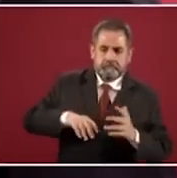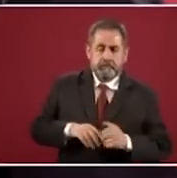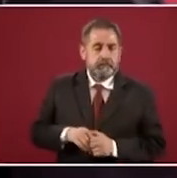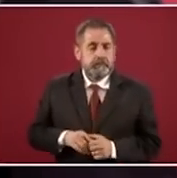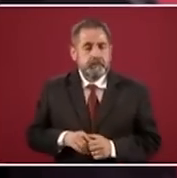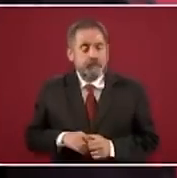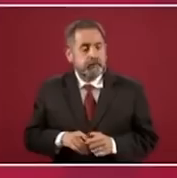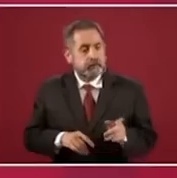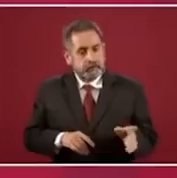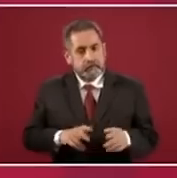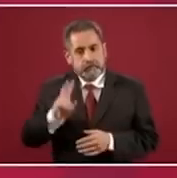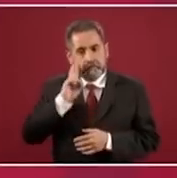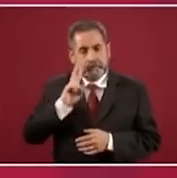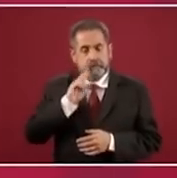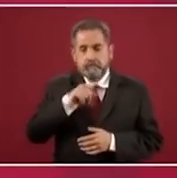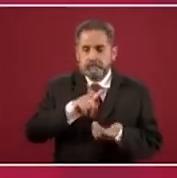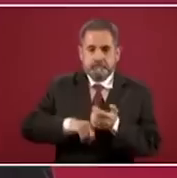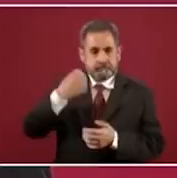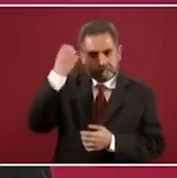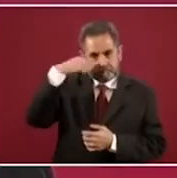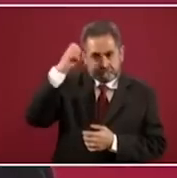experiencia, ahí sí,